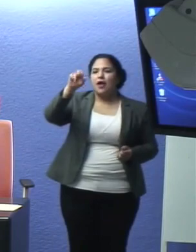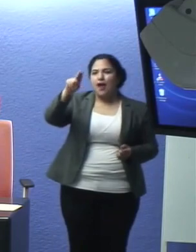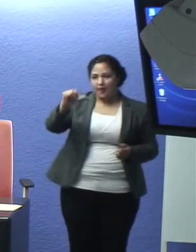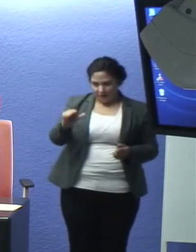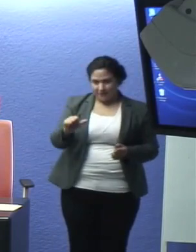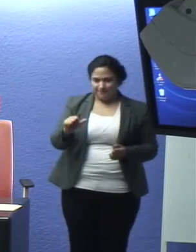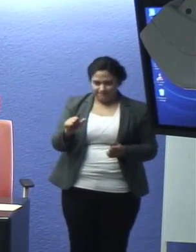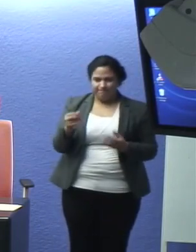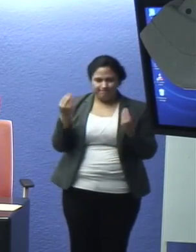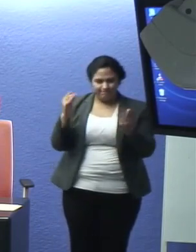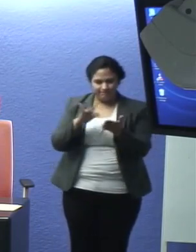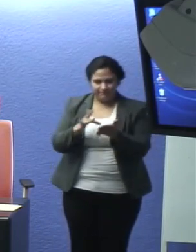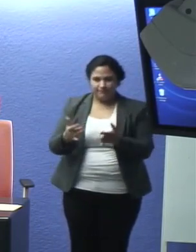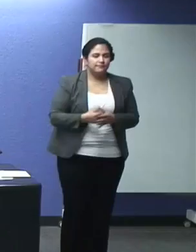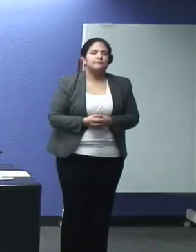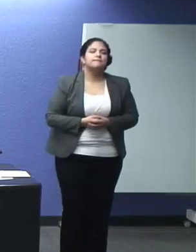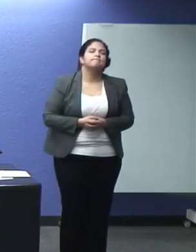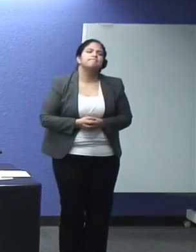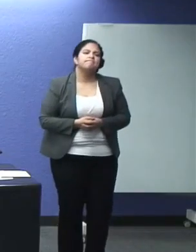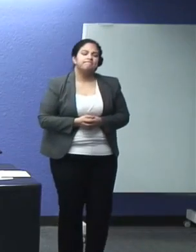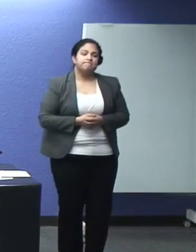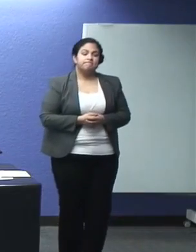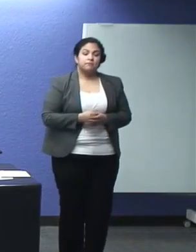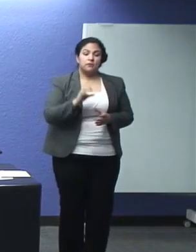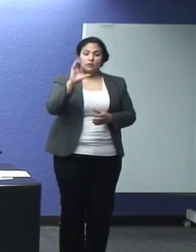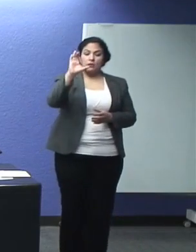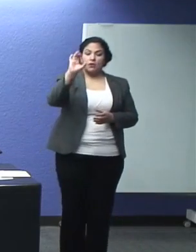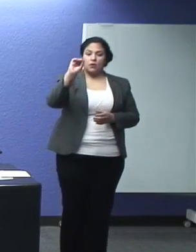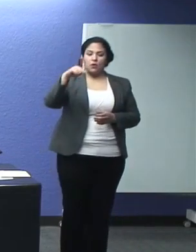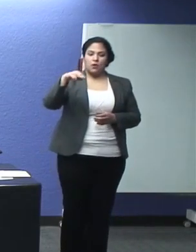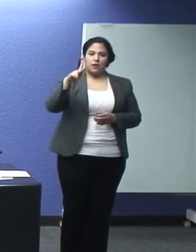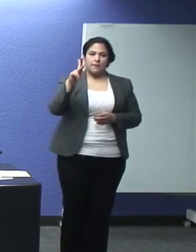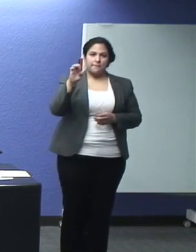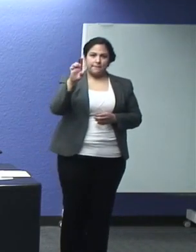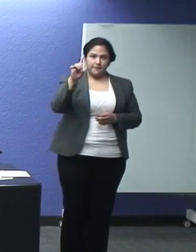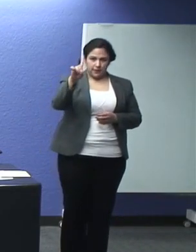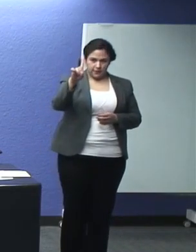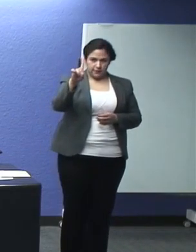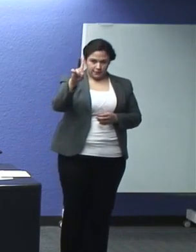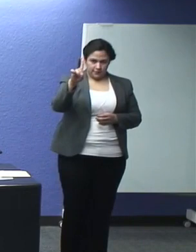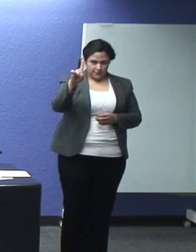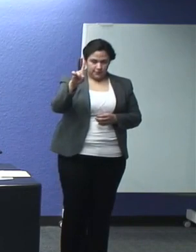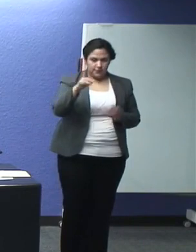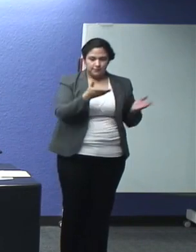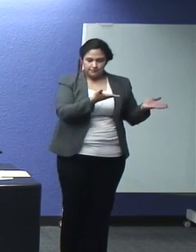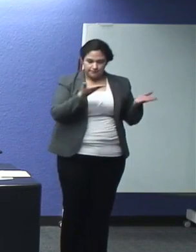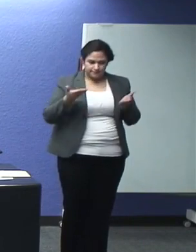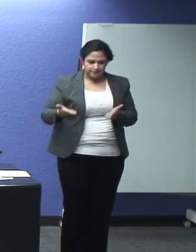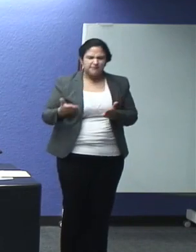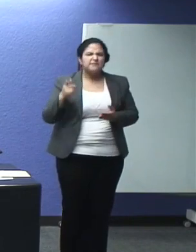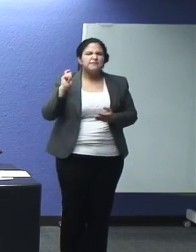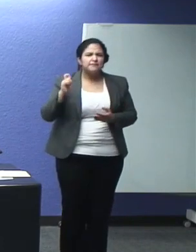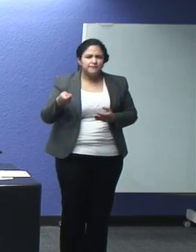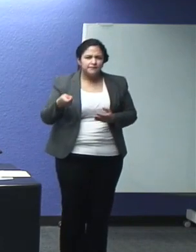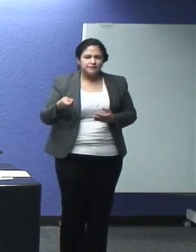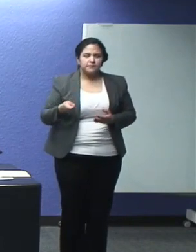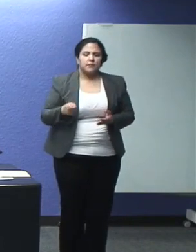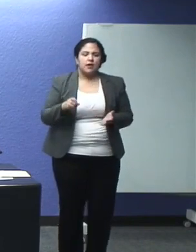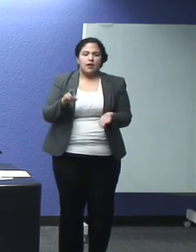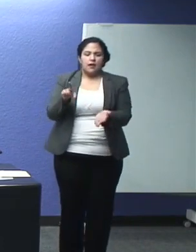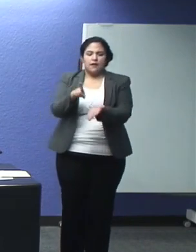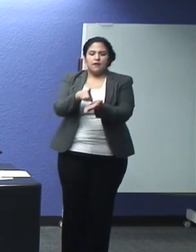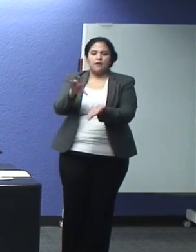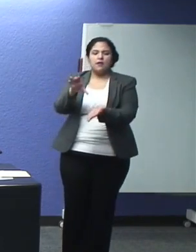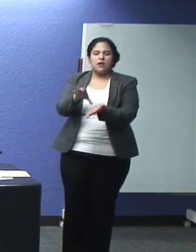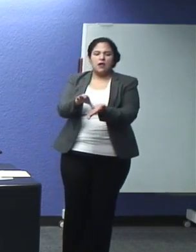Bueno, al CONAPRED le han pedido que pueda abordar y pueda charlar con ustedes acerca de los modelos de abordaje de la